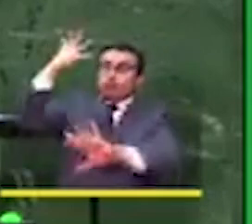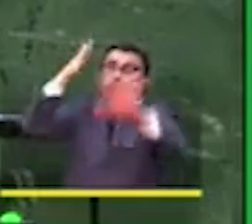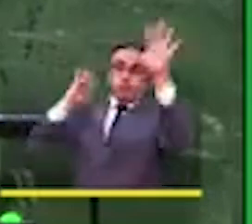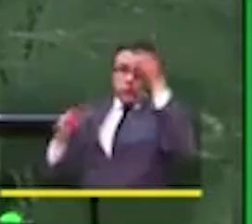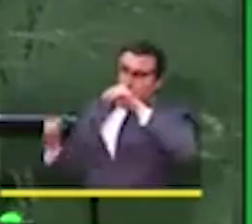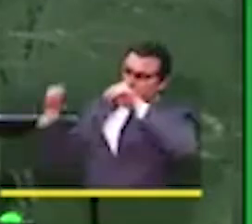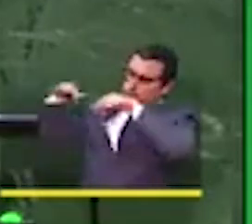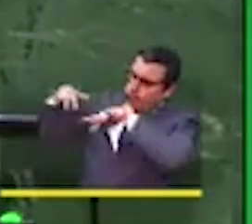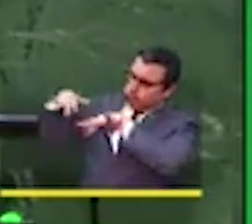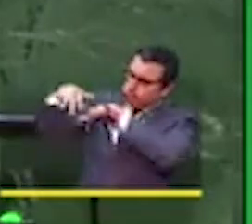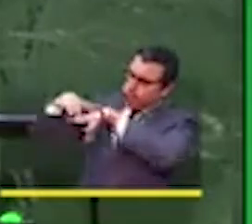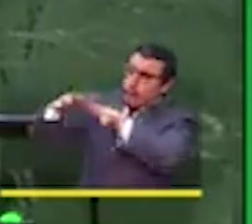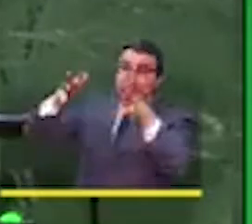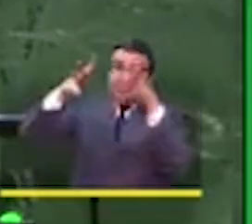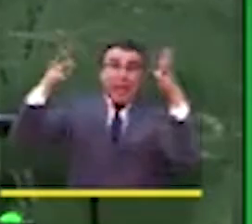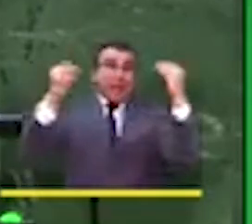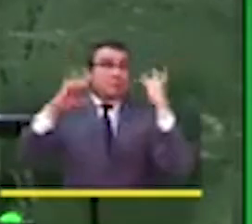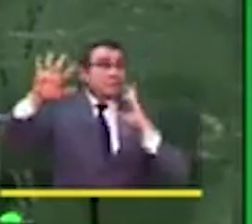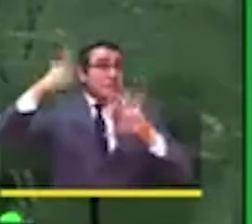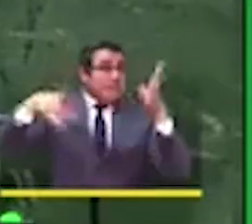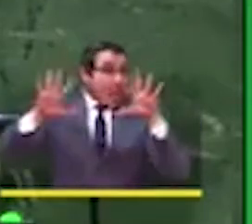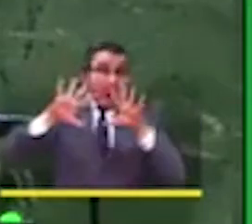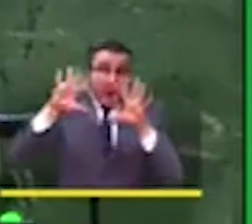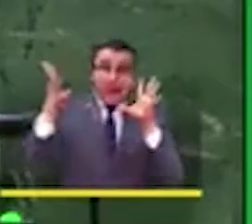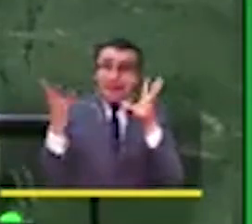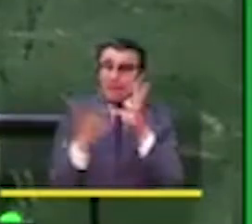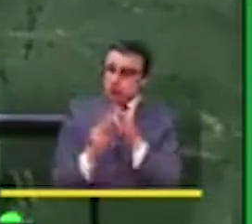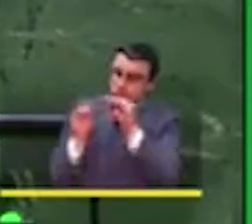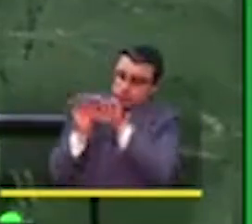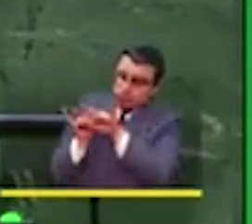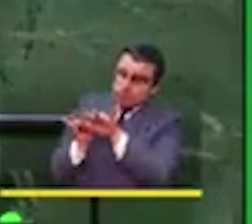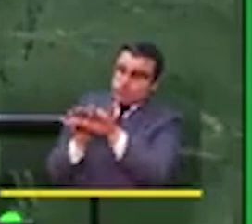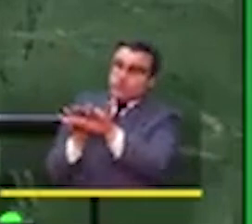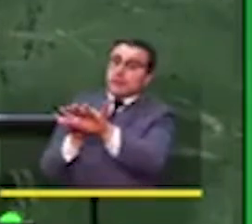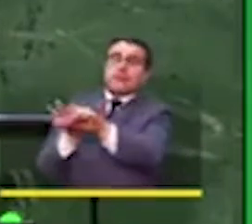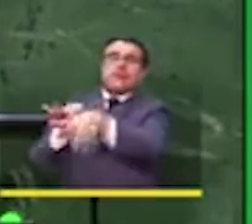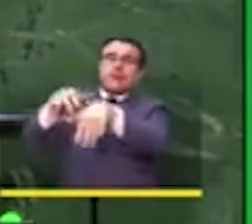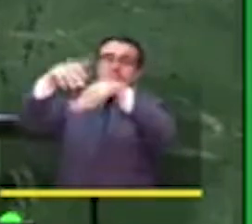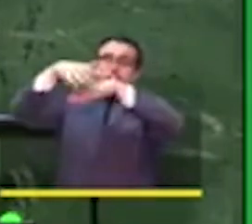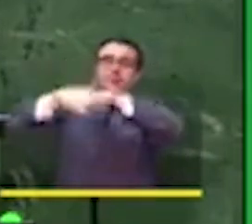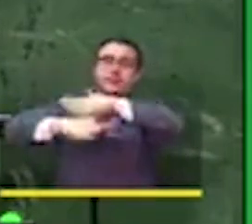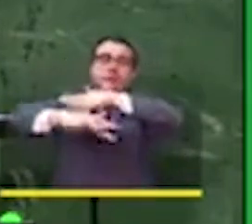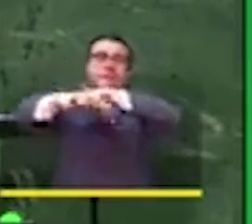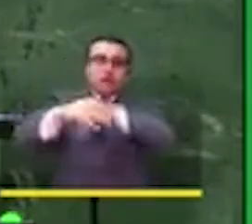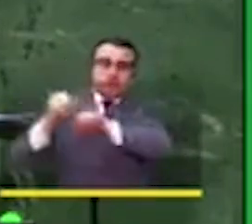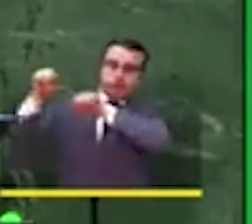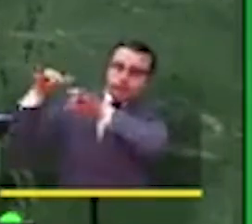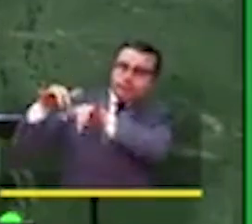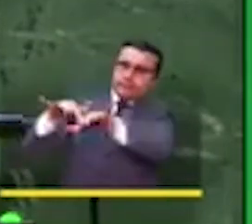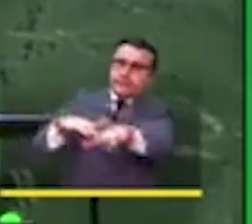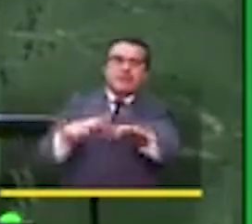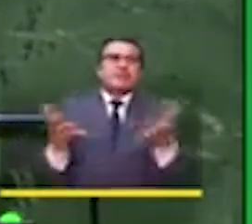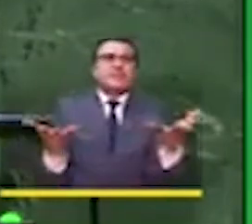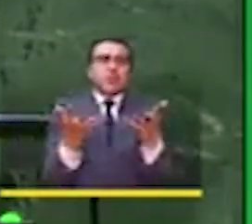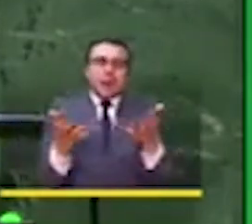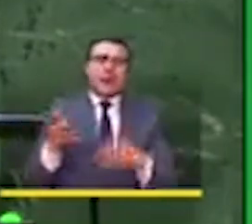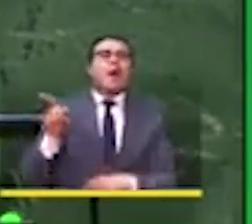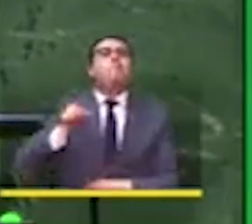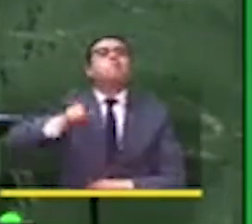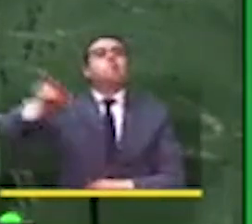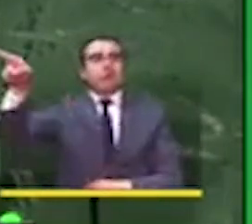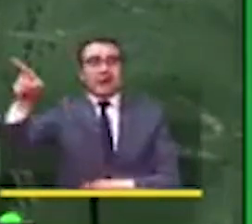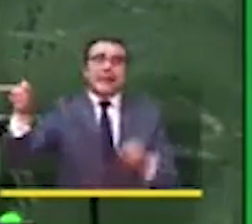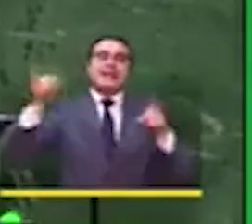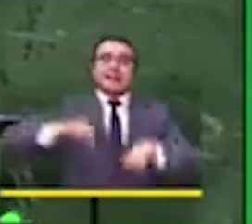la selva más grande de la tierra, se junta con el mar, y la discutimos en Brasilia, y